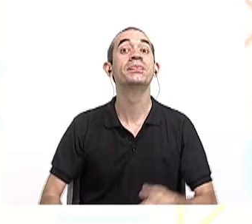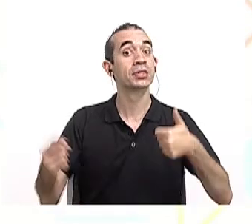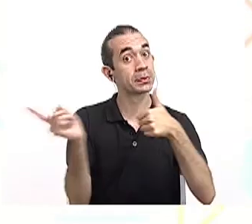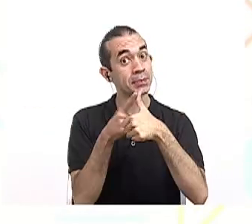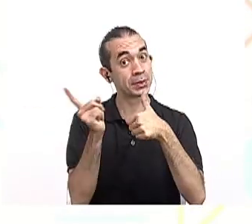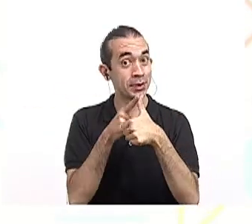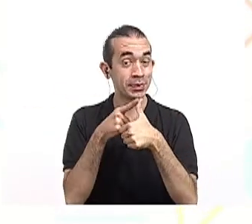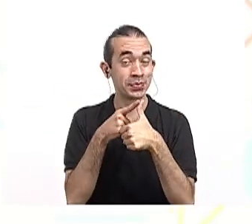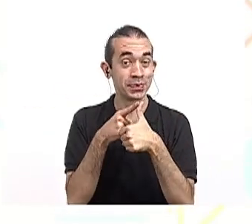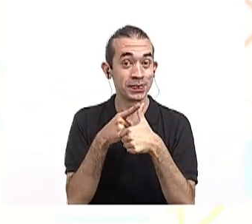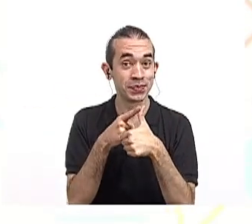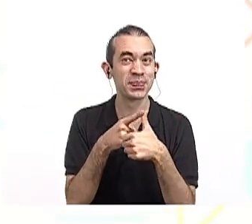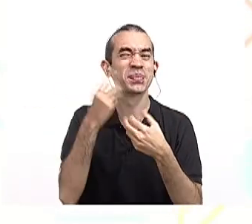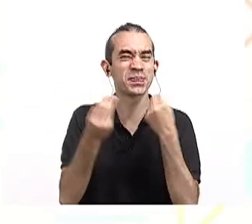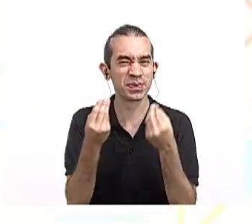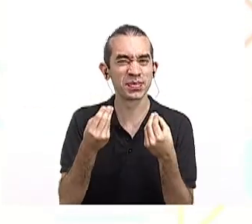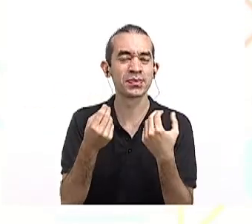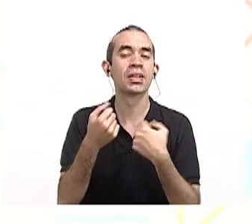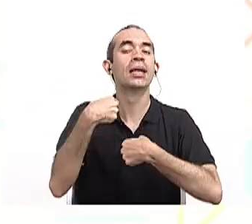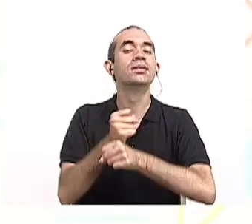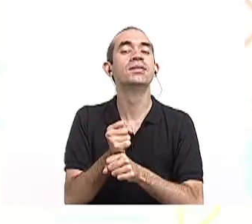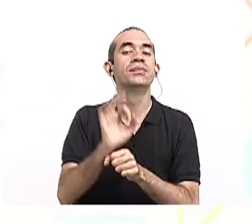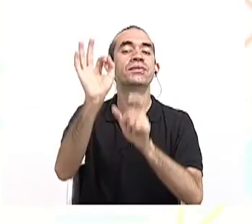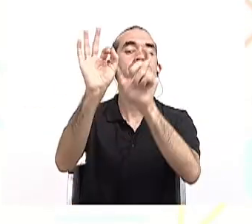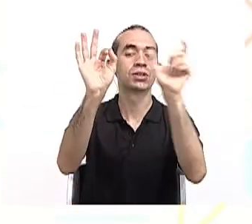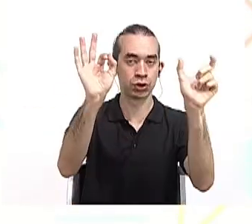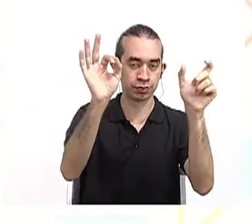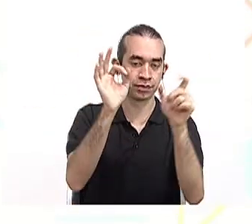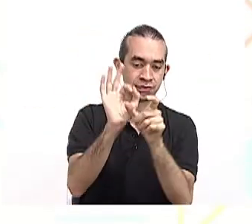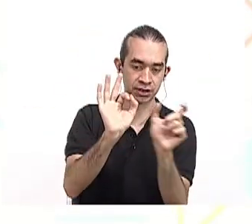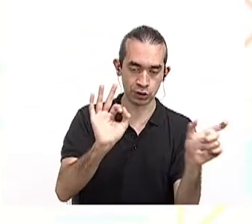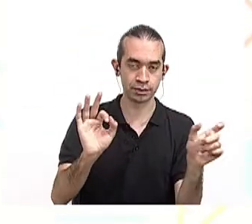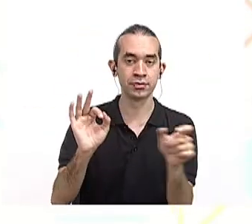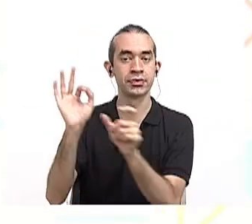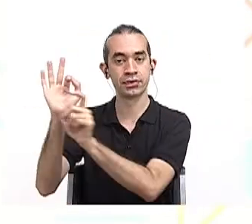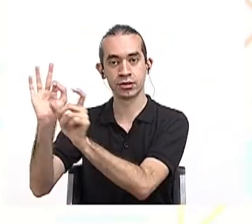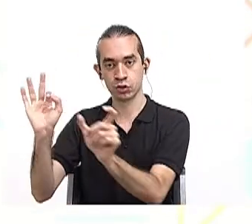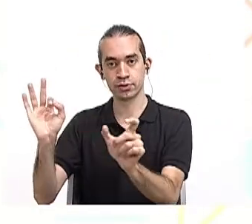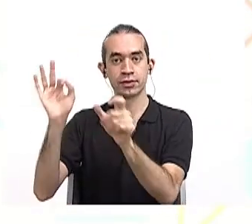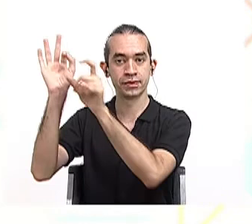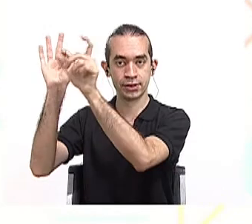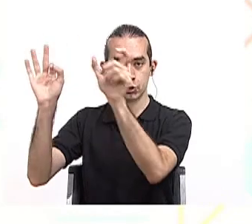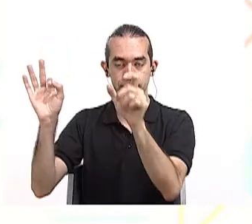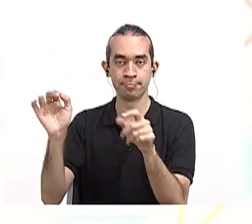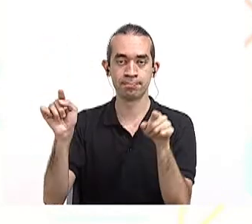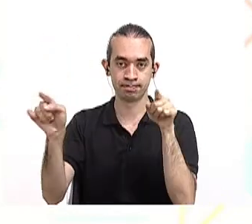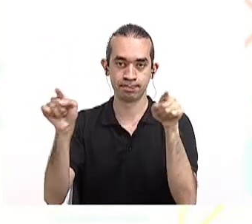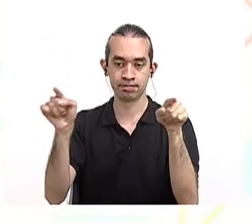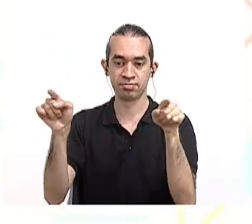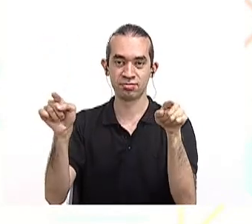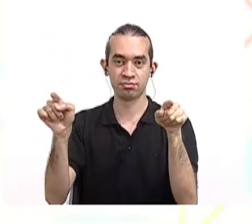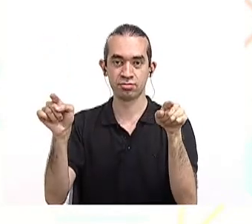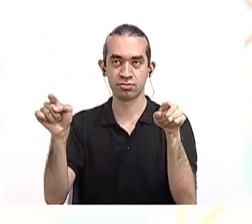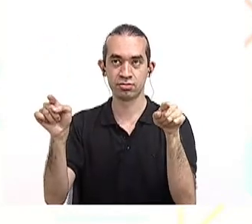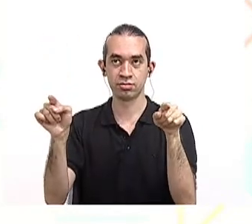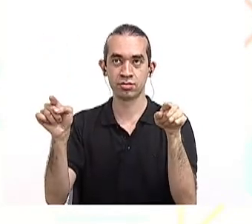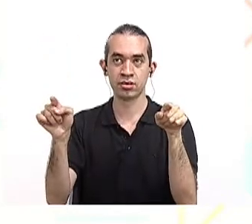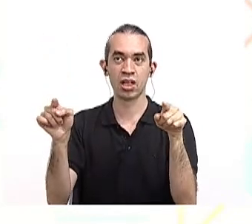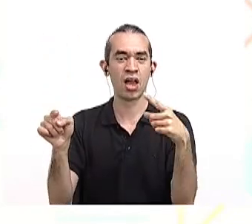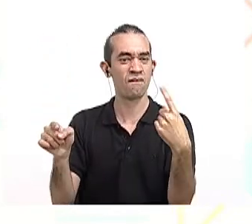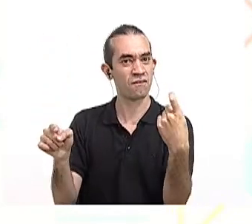a hacer es a factorizar el denominador que no está